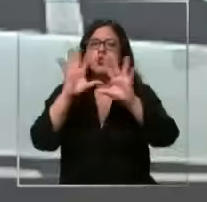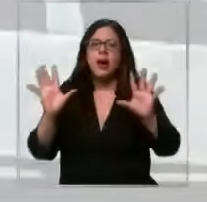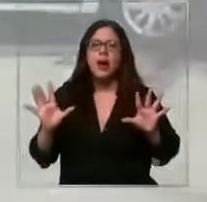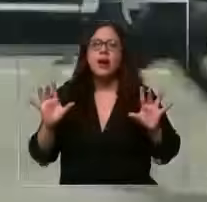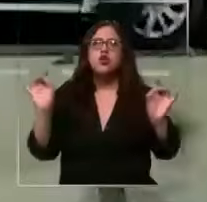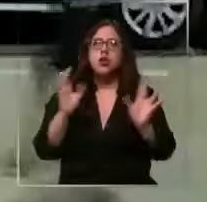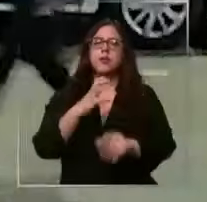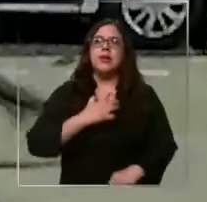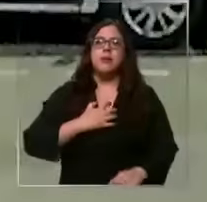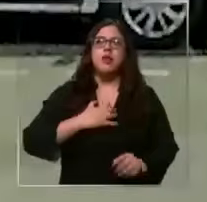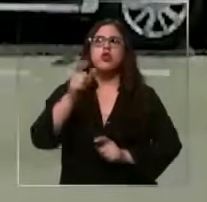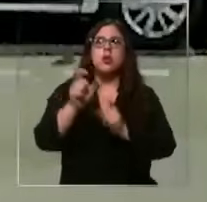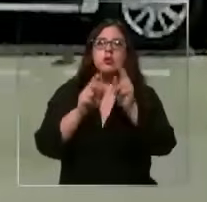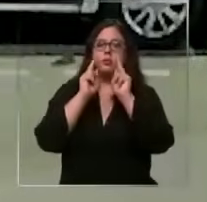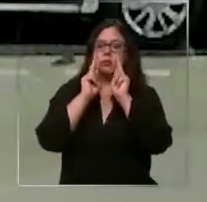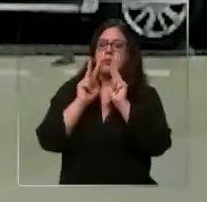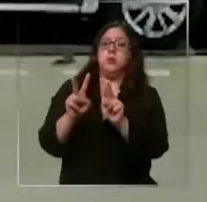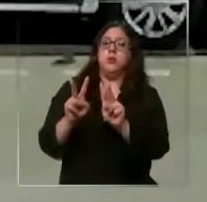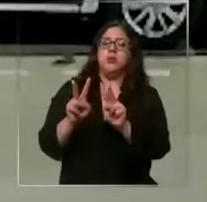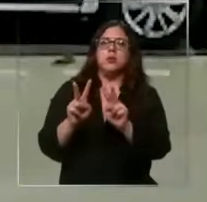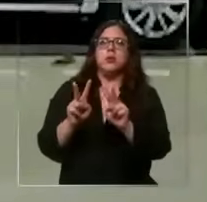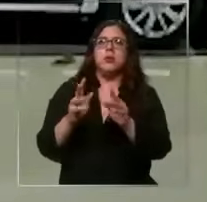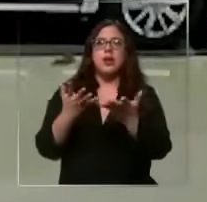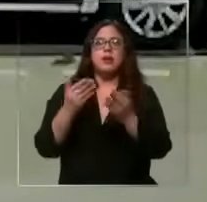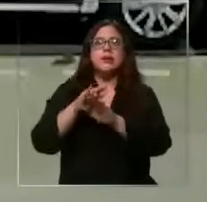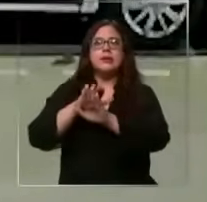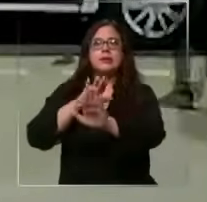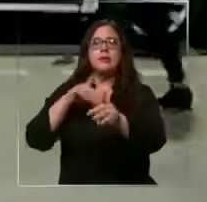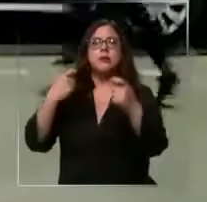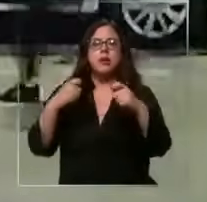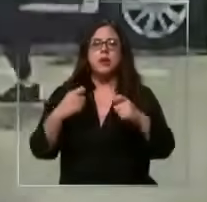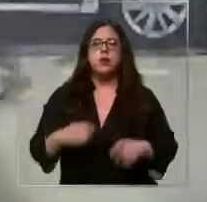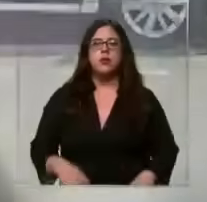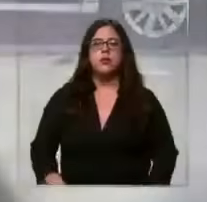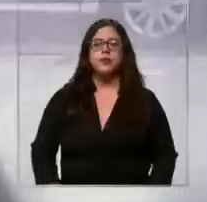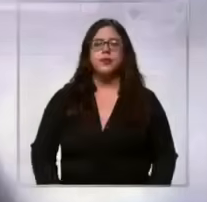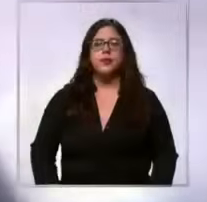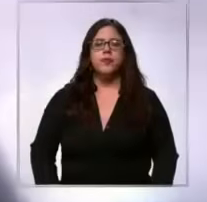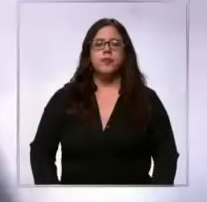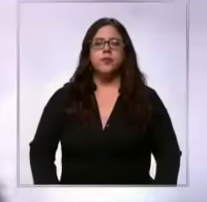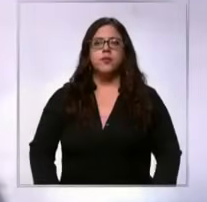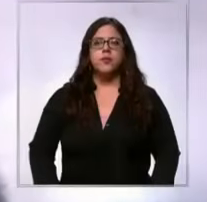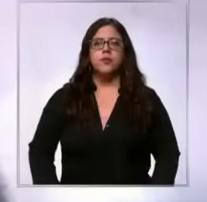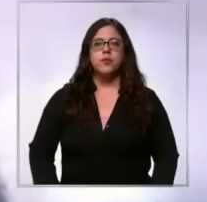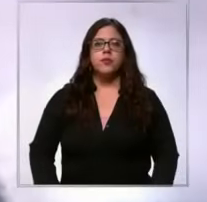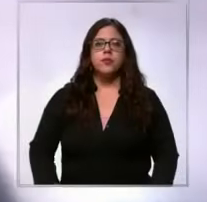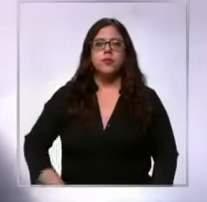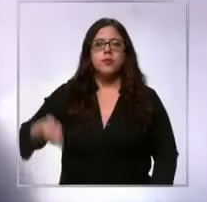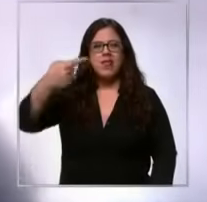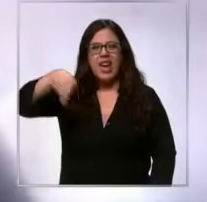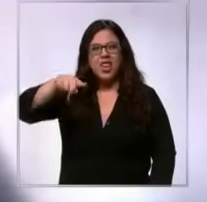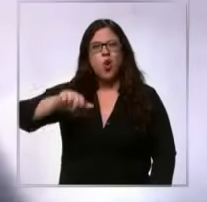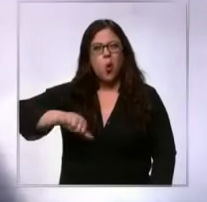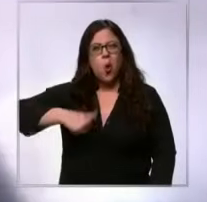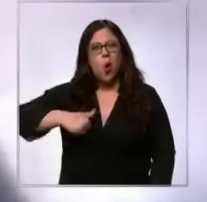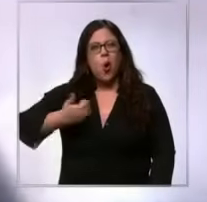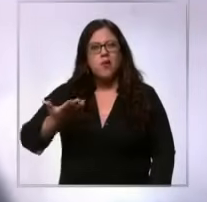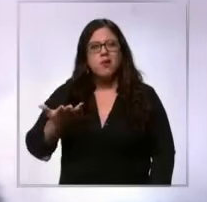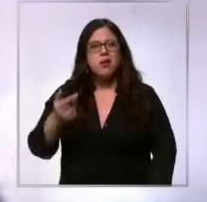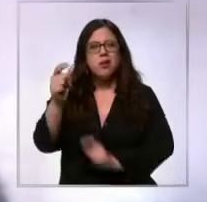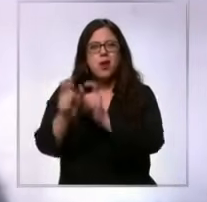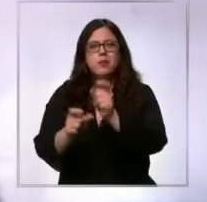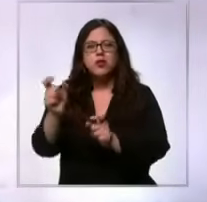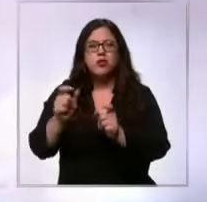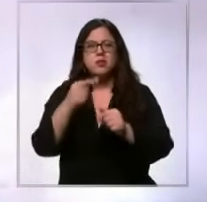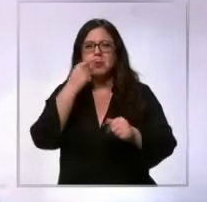más que el miedo de quienes la presenciaron e intentaron evitarla. Llegaron como... son cabros jóvenes, en realidad,